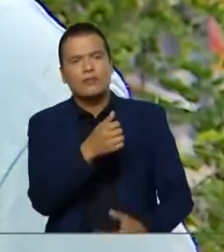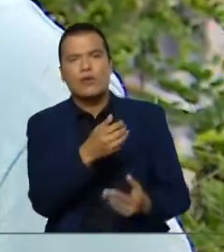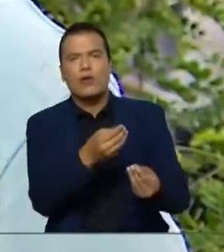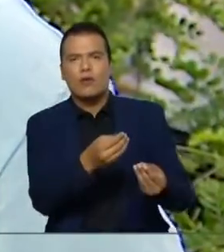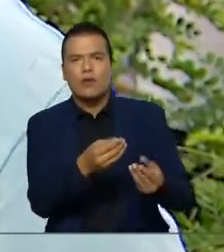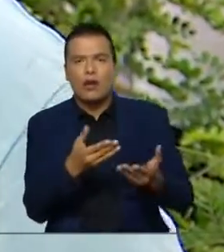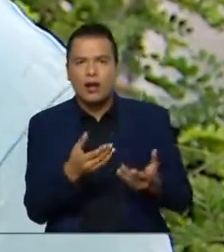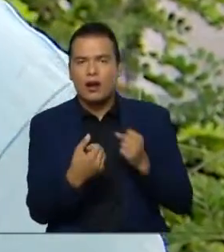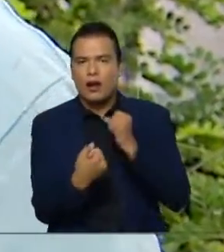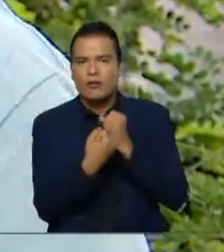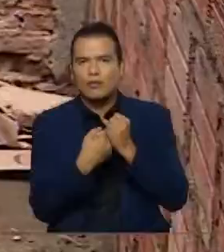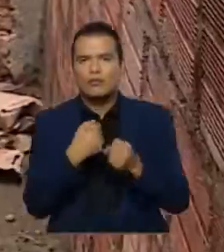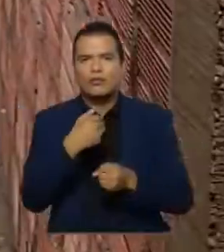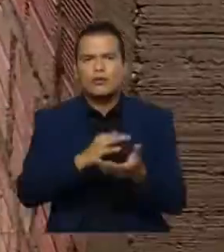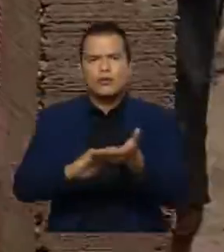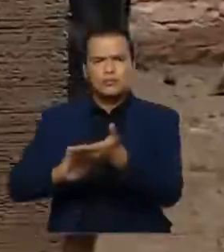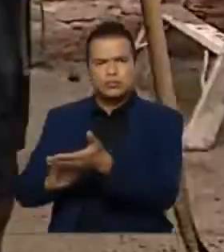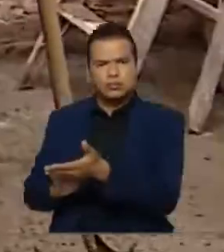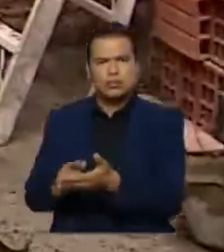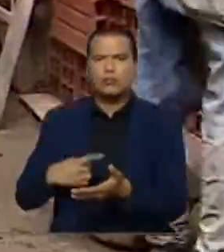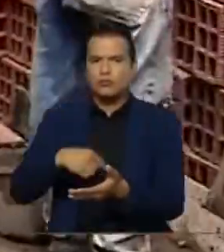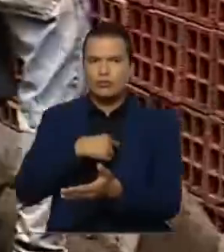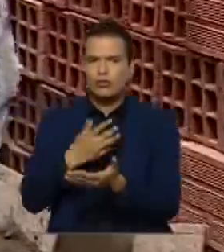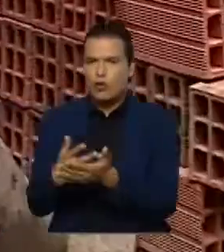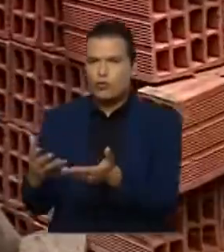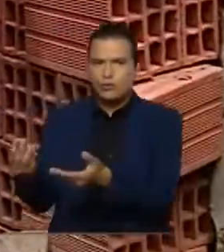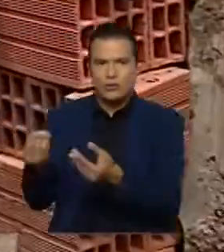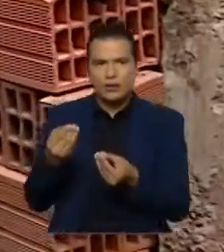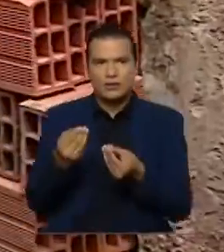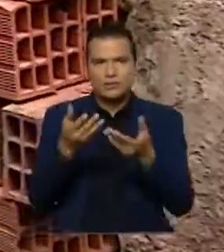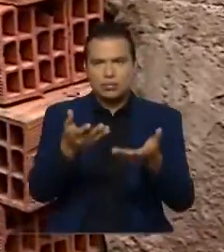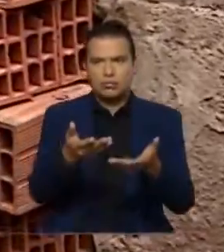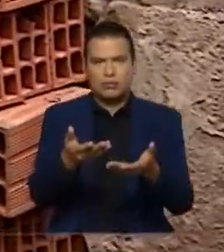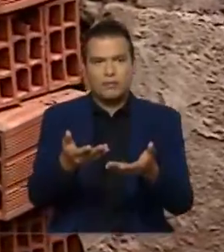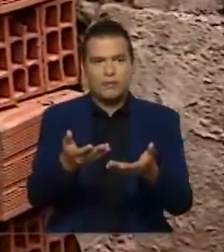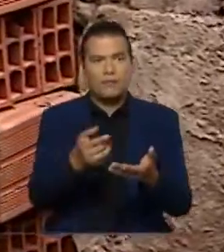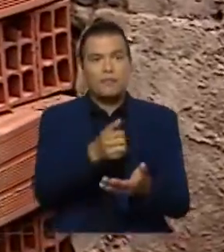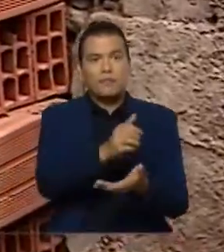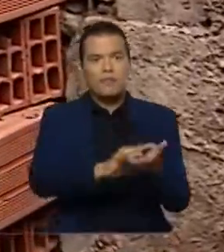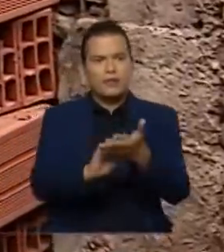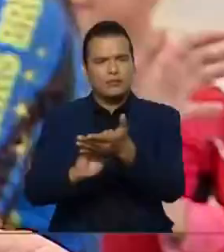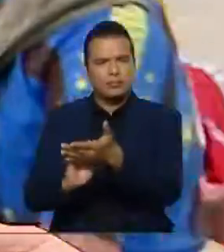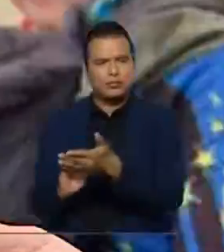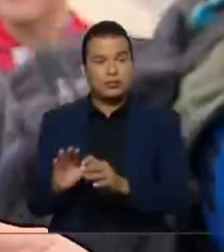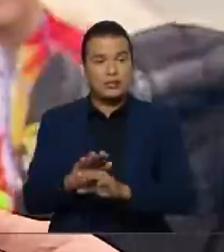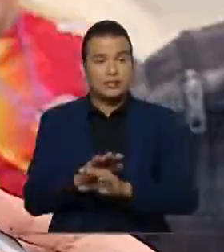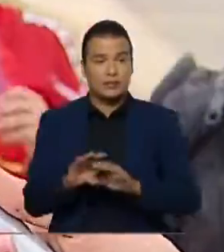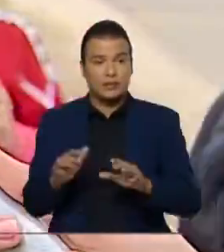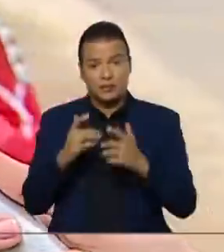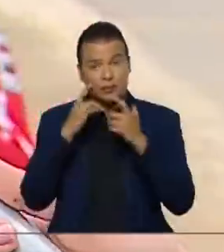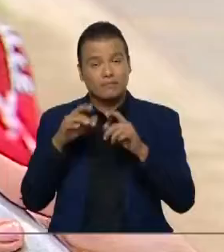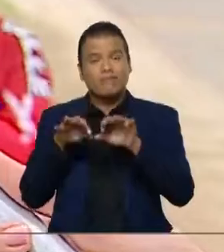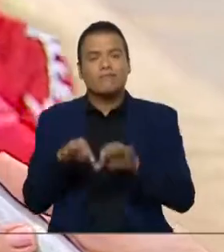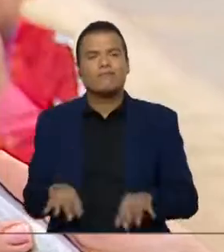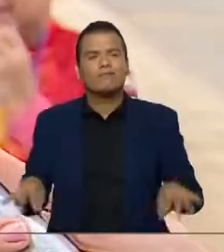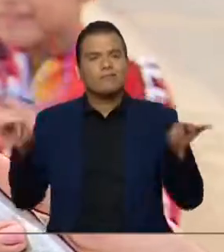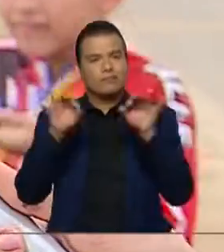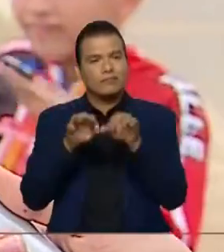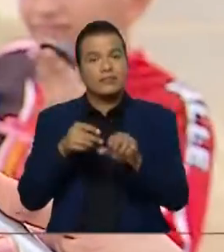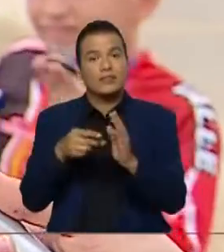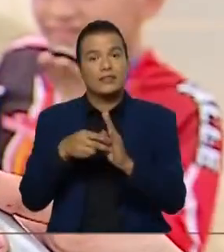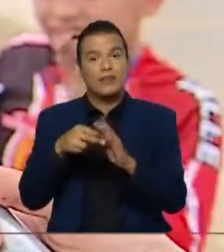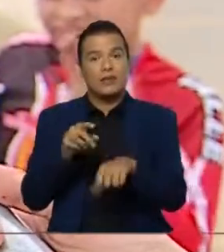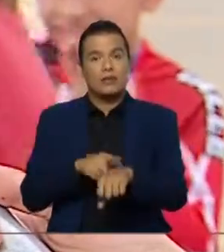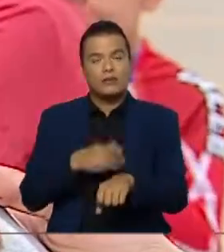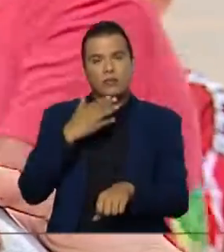ayudan a hacer las fachadas, la pintura. Es muy importante porque ayuda a que ellos estén ocupados